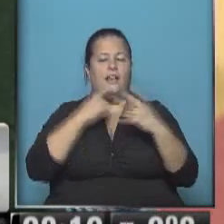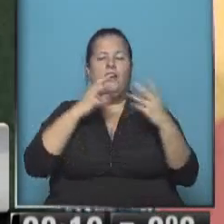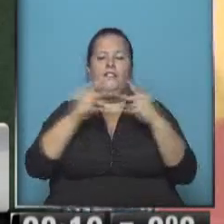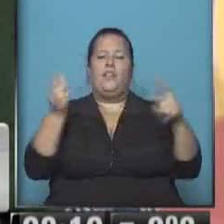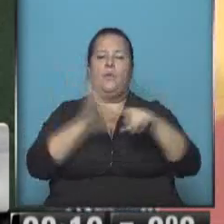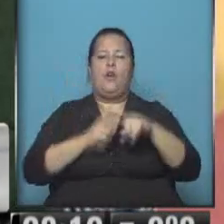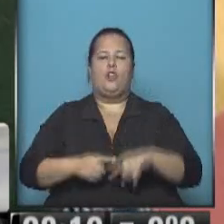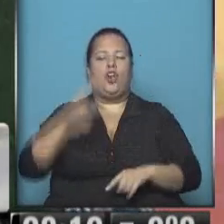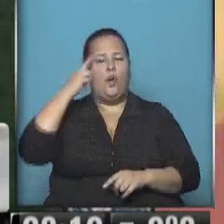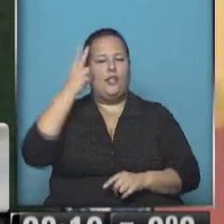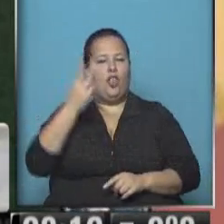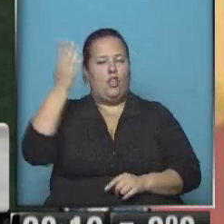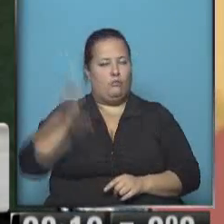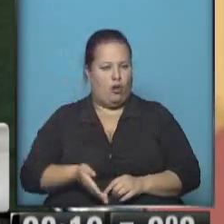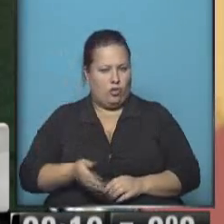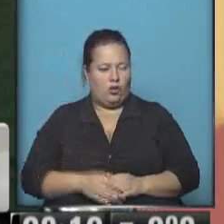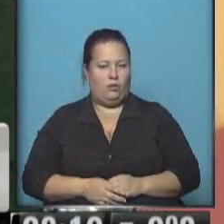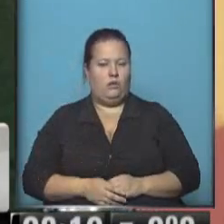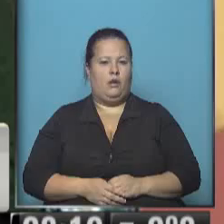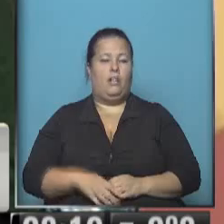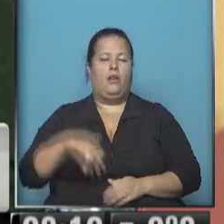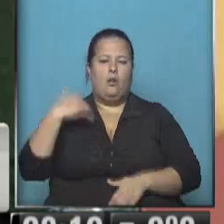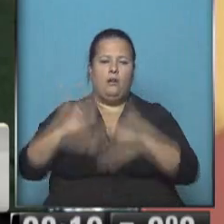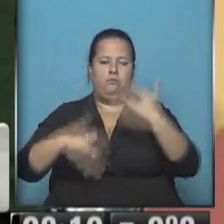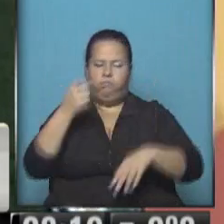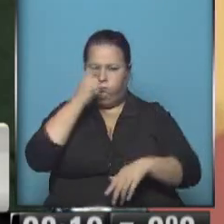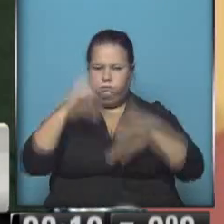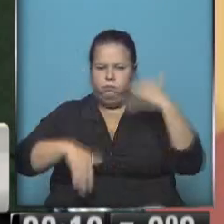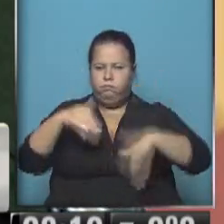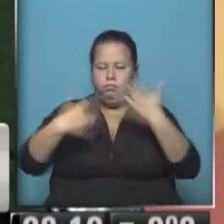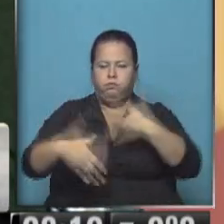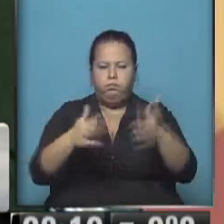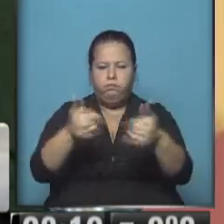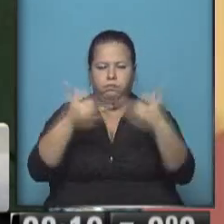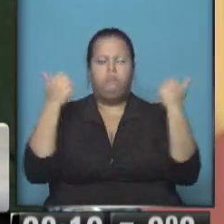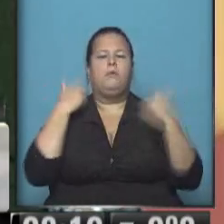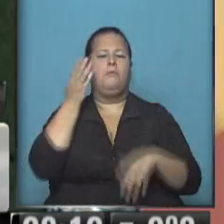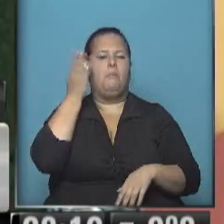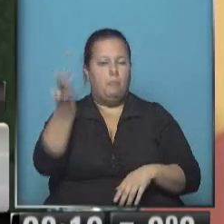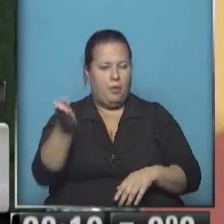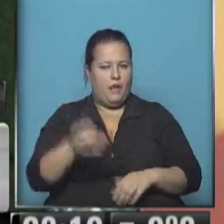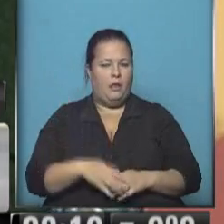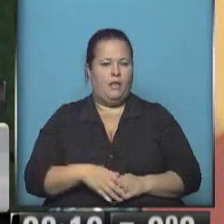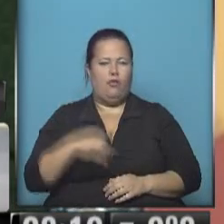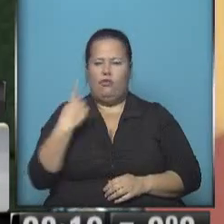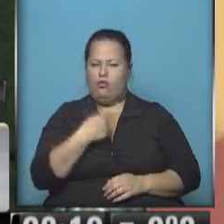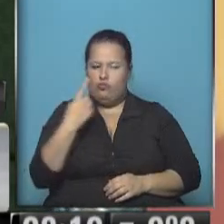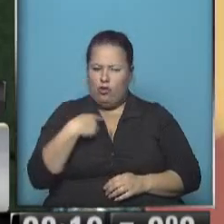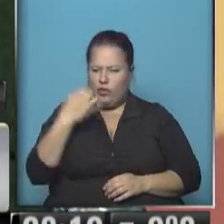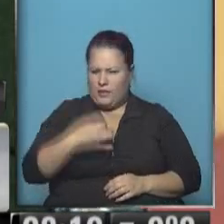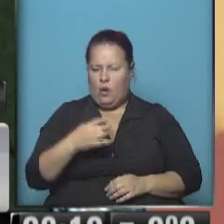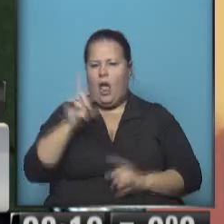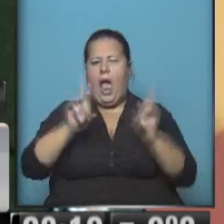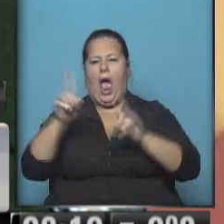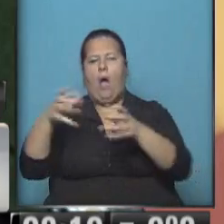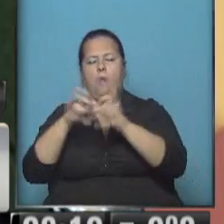escrutinio del 92% como venía muy rápido y venía funcionó muy bien se pidió se le pidió creo que nosotros seguro y no